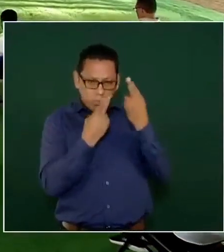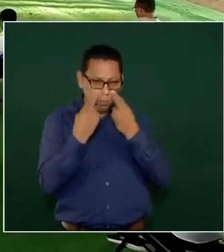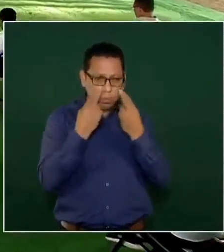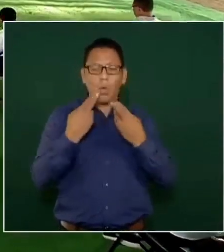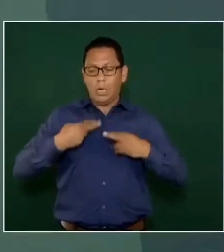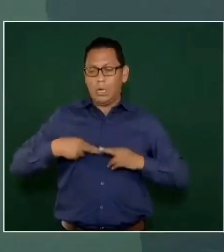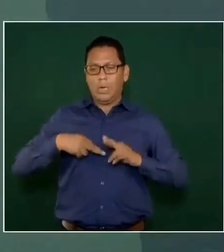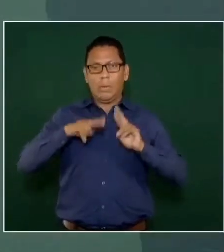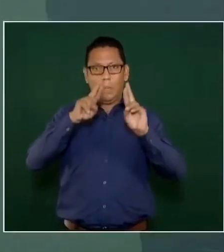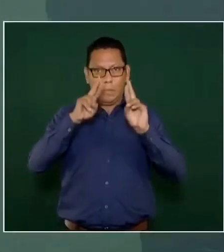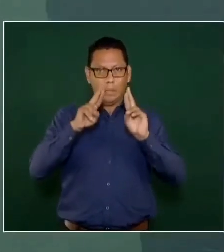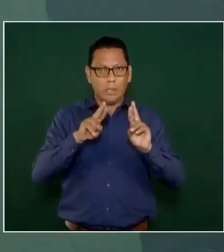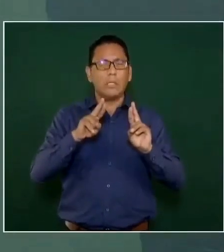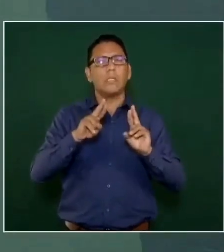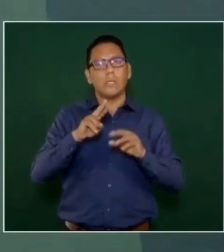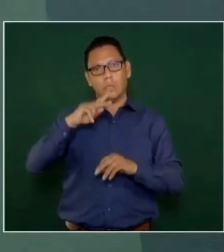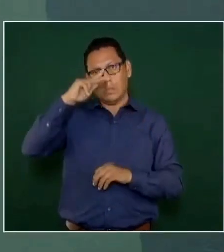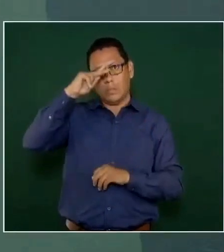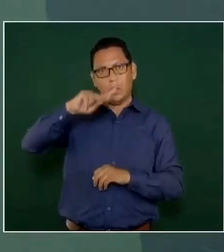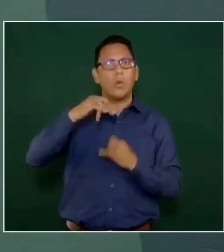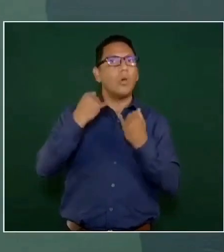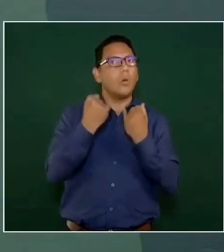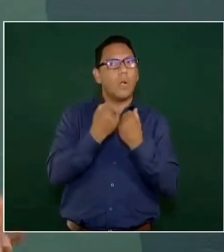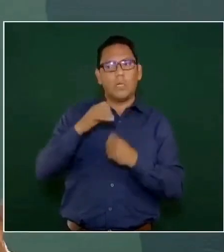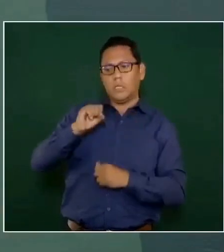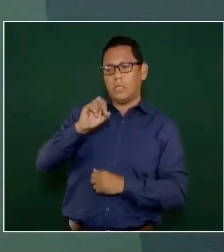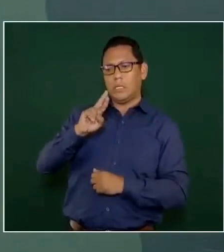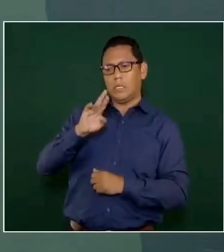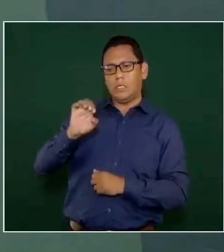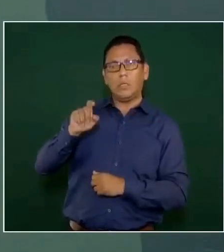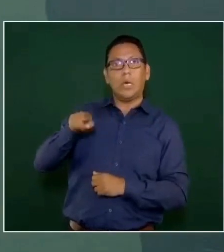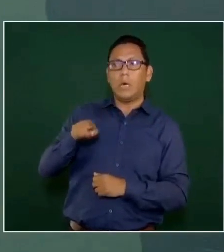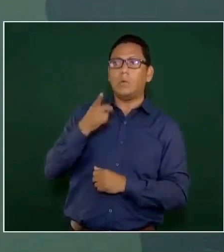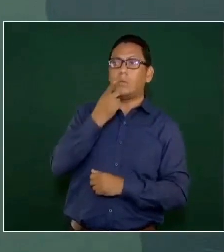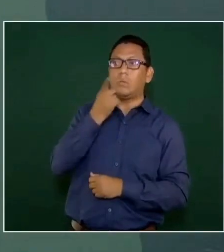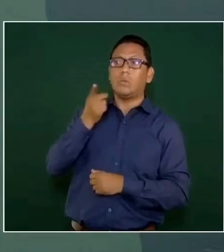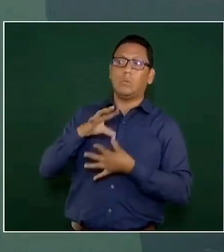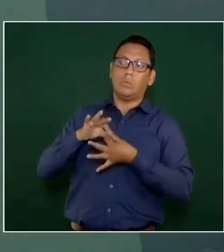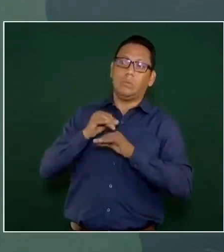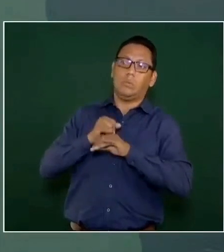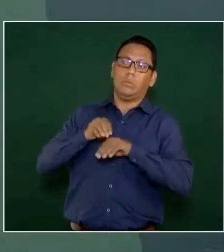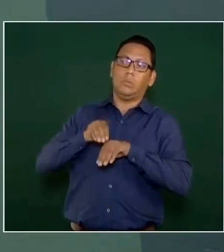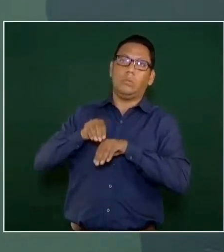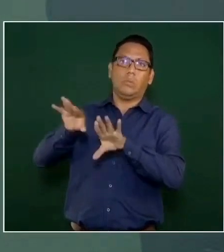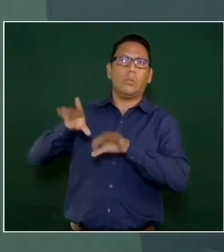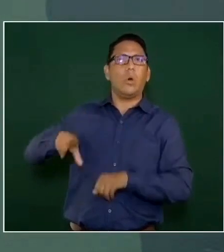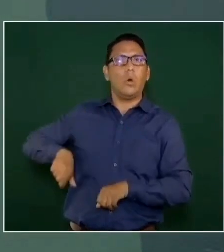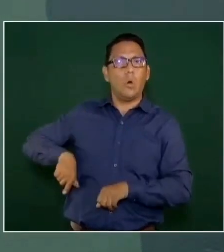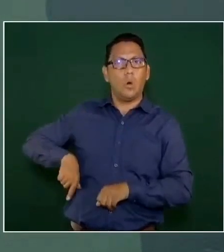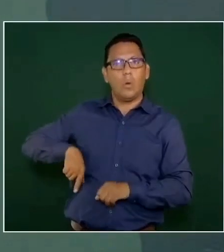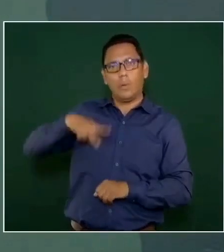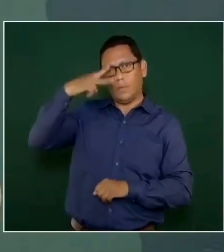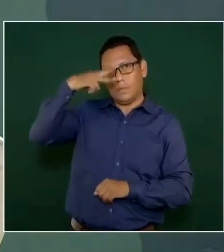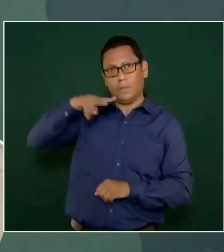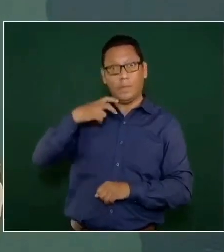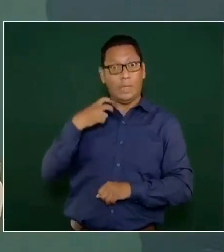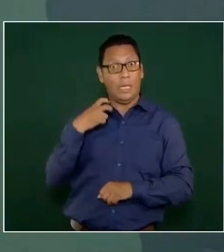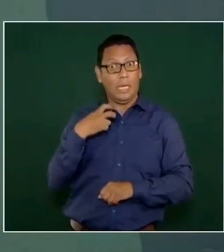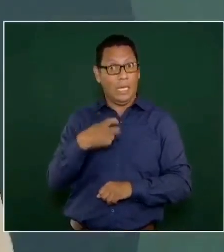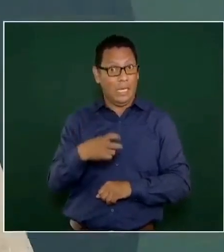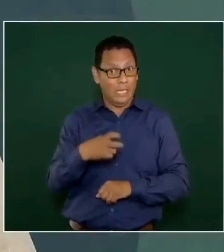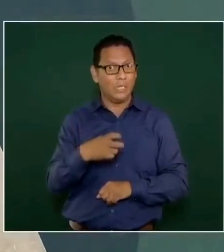transmitíamos a la Secretaría de Relaciones Exteriores y en general al Gobierno de México. Esta fue una tarea que